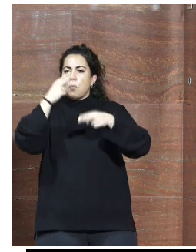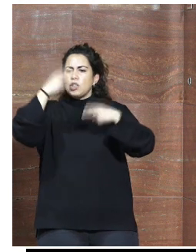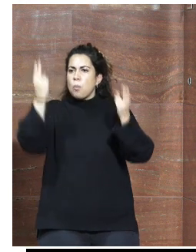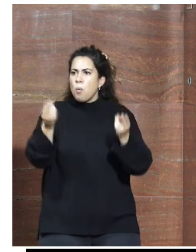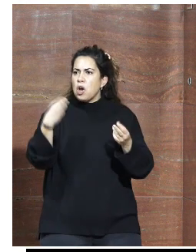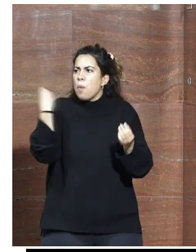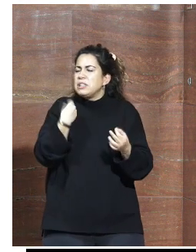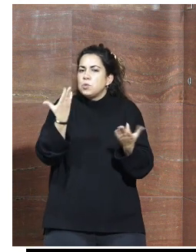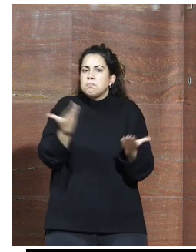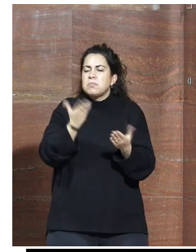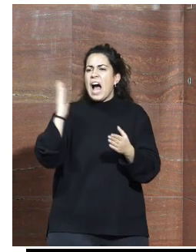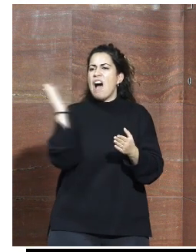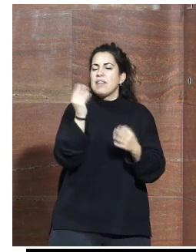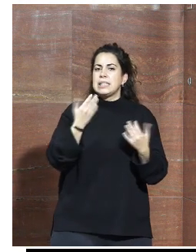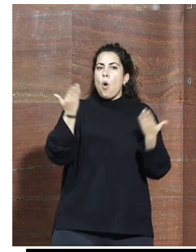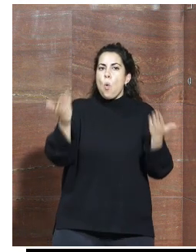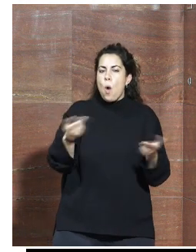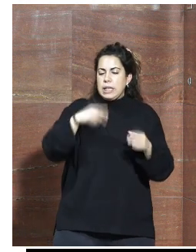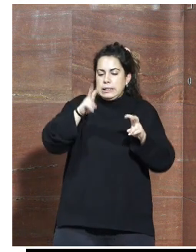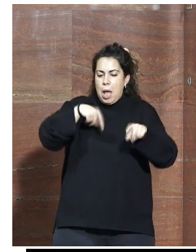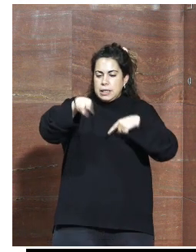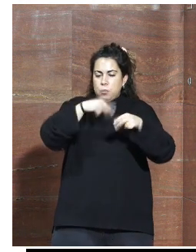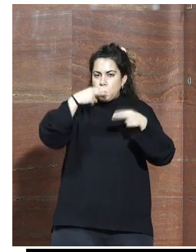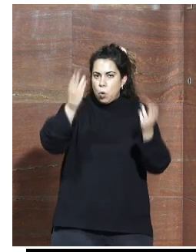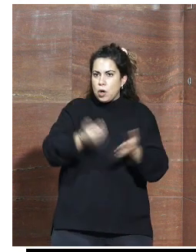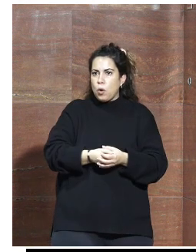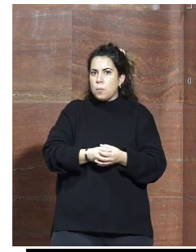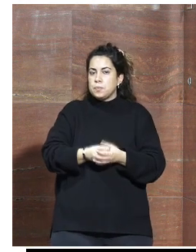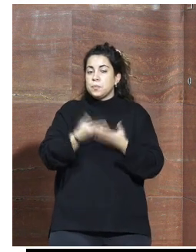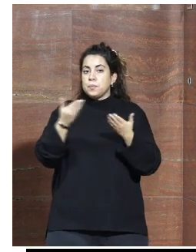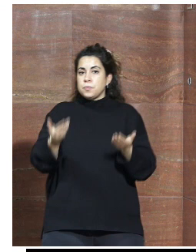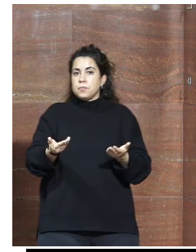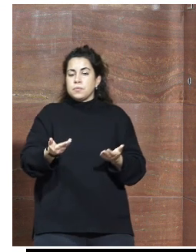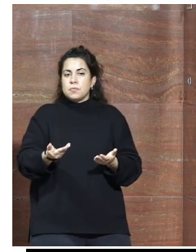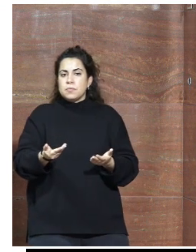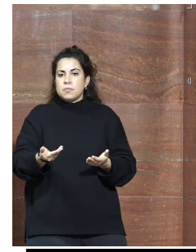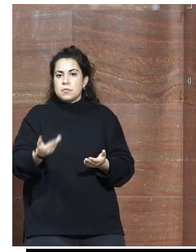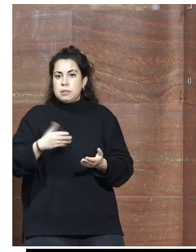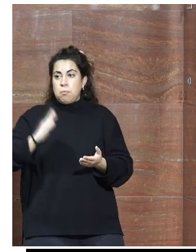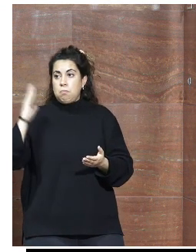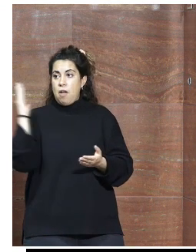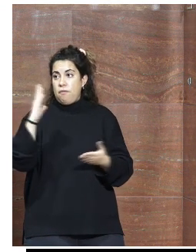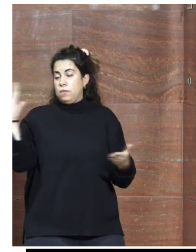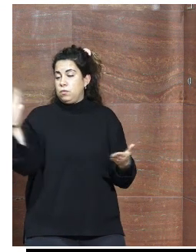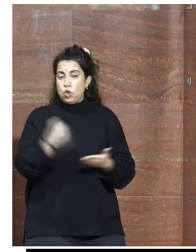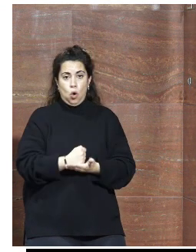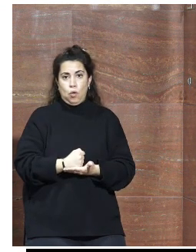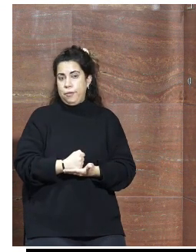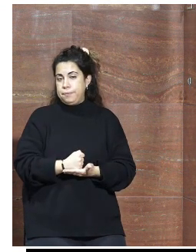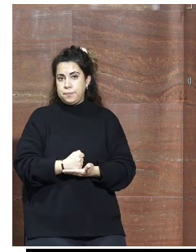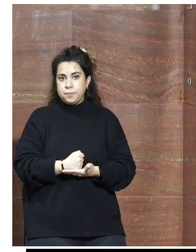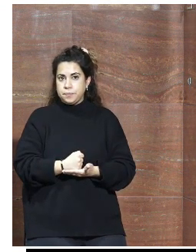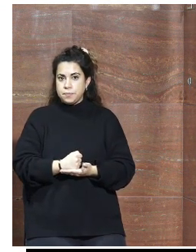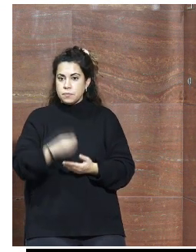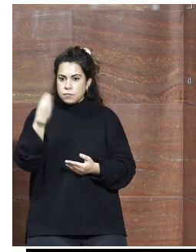el transporte público? ¿A qué partes? Pues afecta a todo, claro. Vamos a ver.